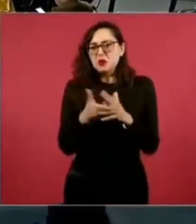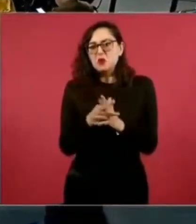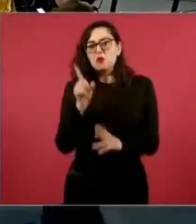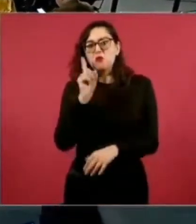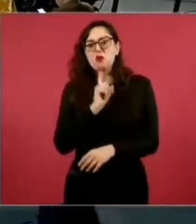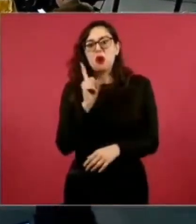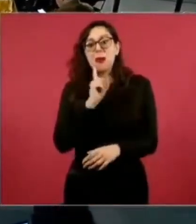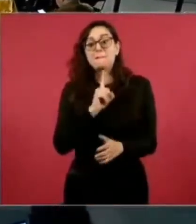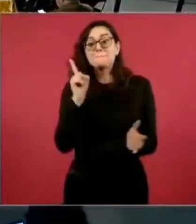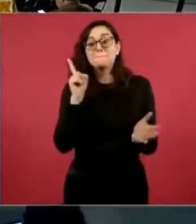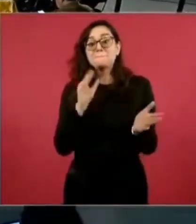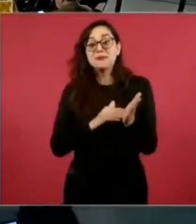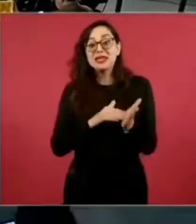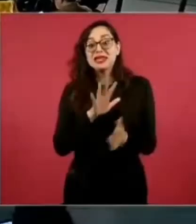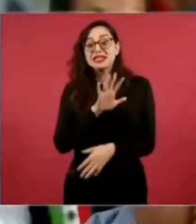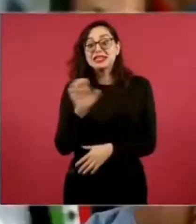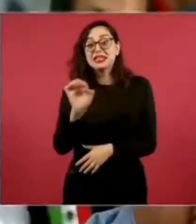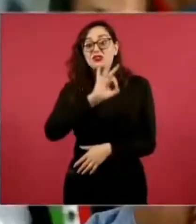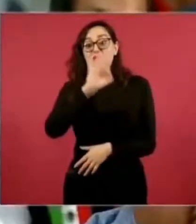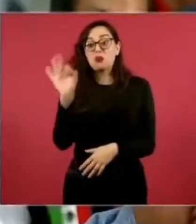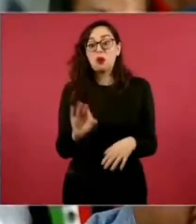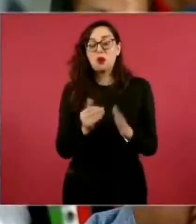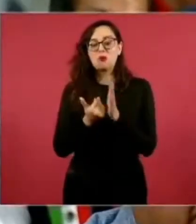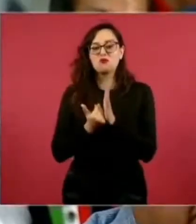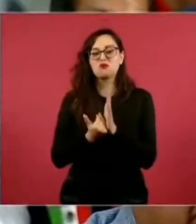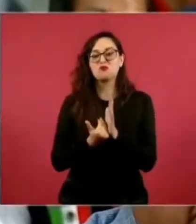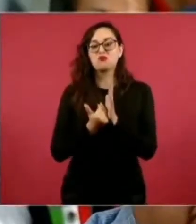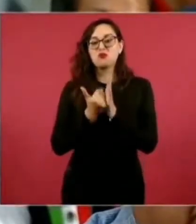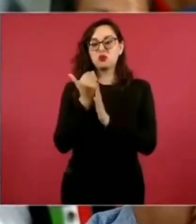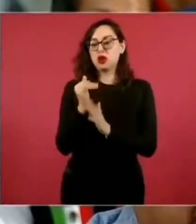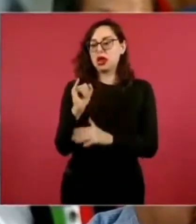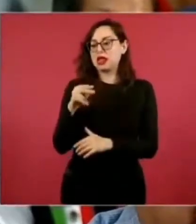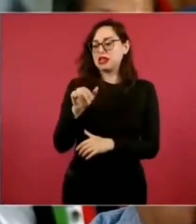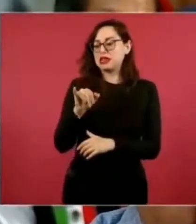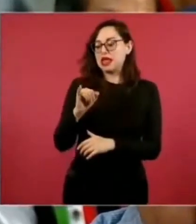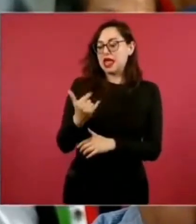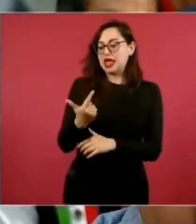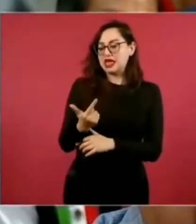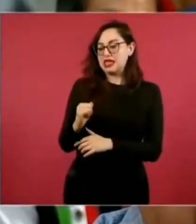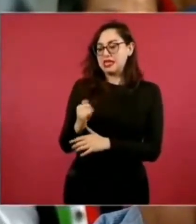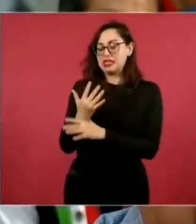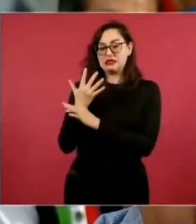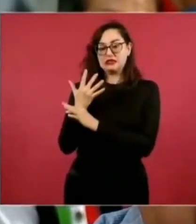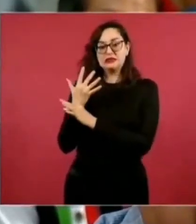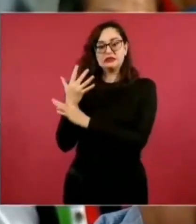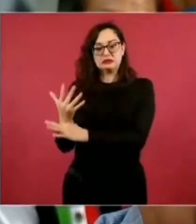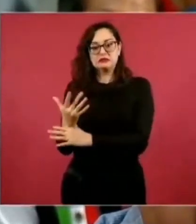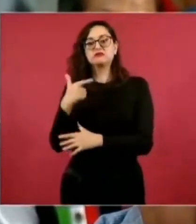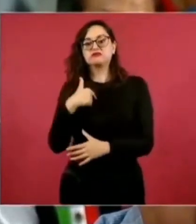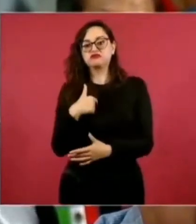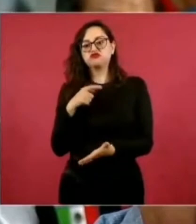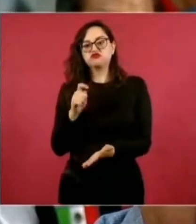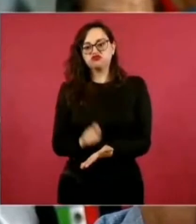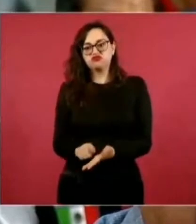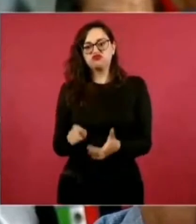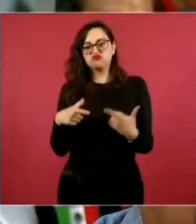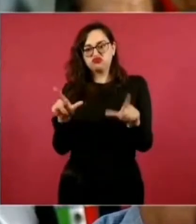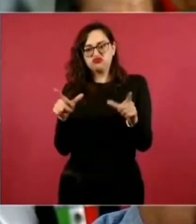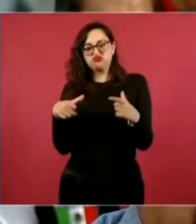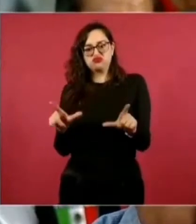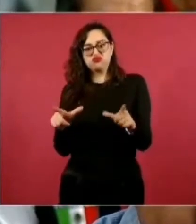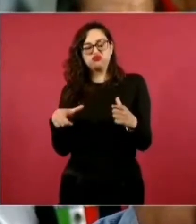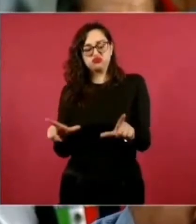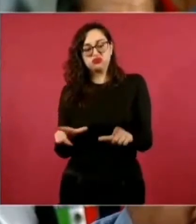1,500%. No lo digo yo, lo dice el INEGI, lo dicen datos oficiales y todo esto lo he escrito en mi sitio. En